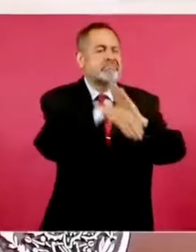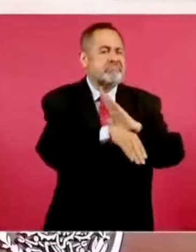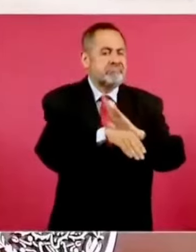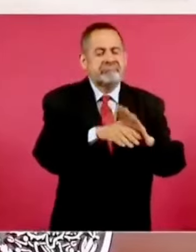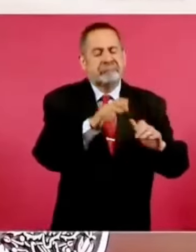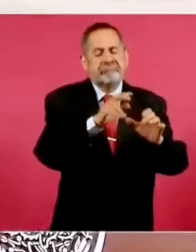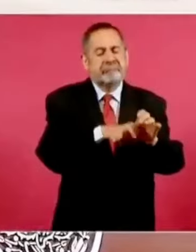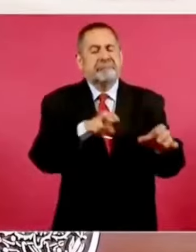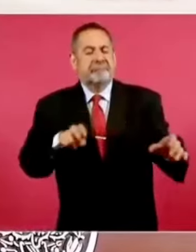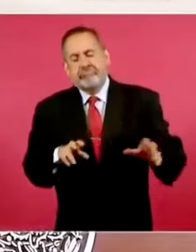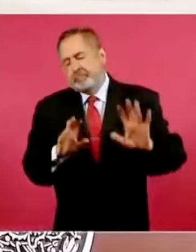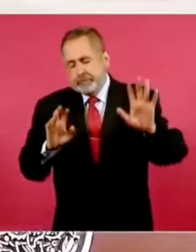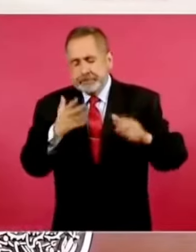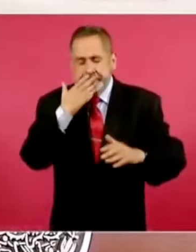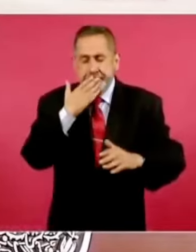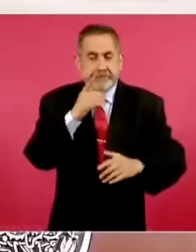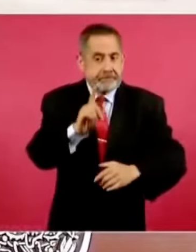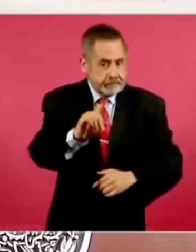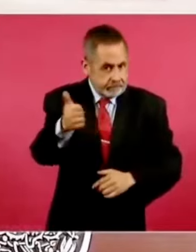No.